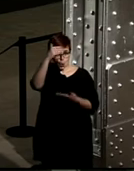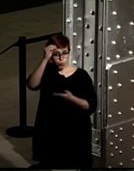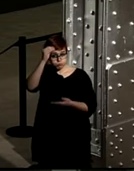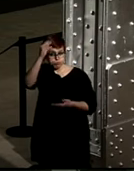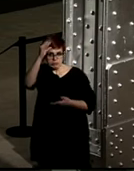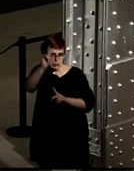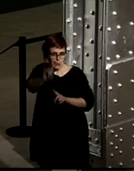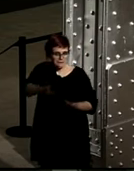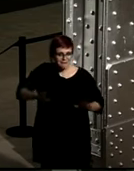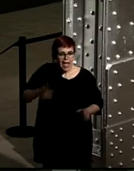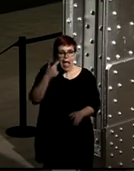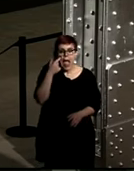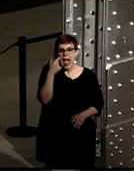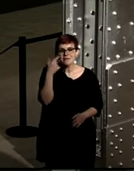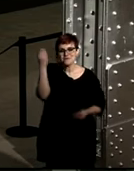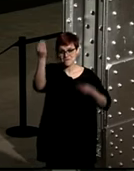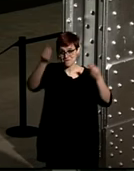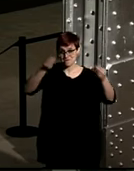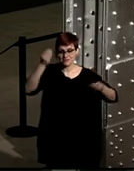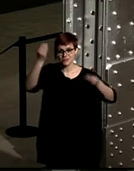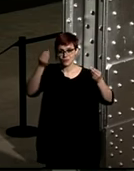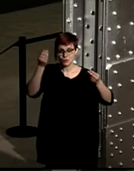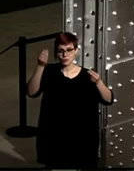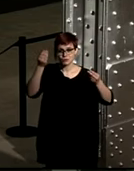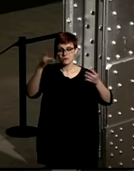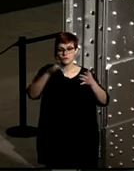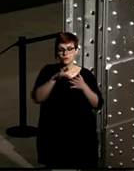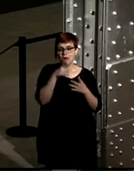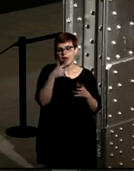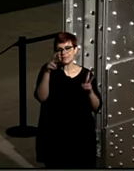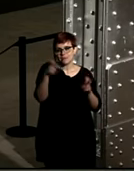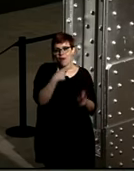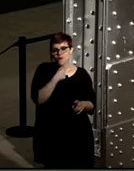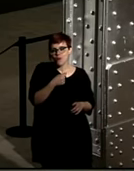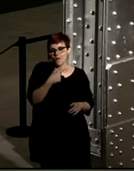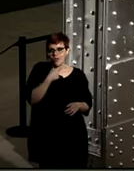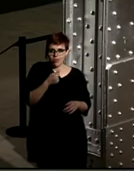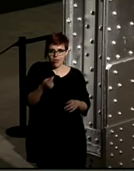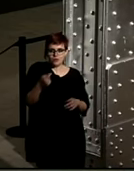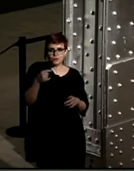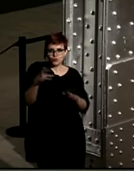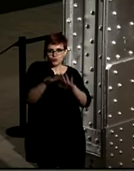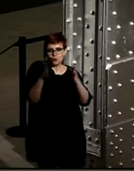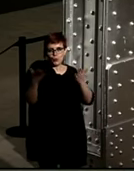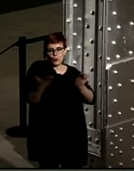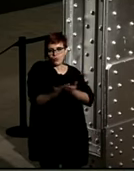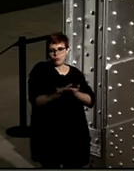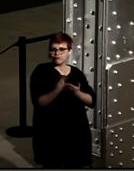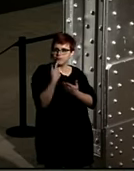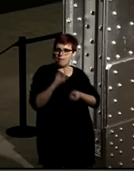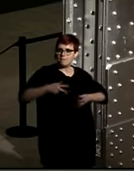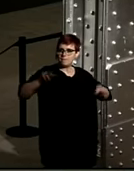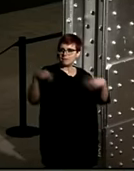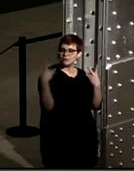Yo lo que sí que creo que en el hueco que te deja la comedia, muchas veces para contar historias muy cercanas,